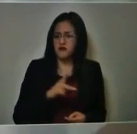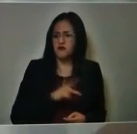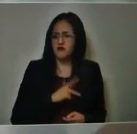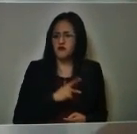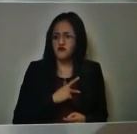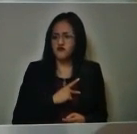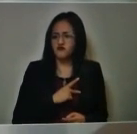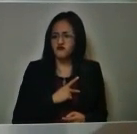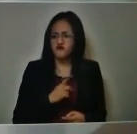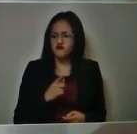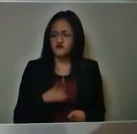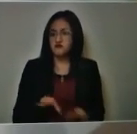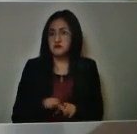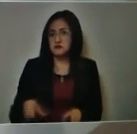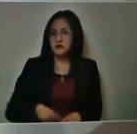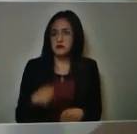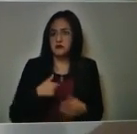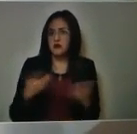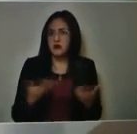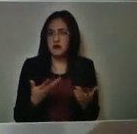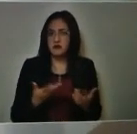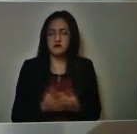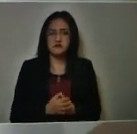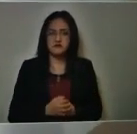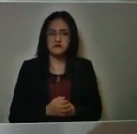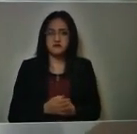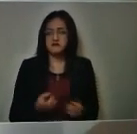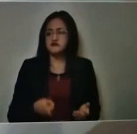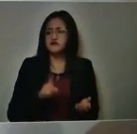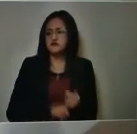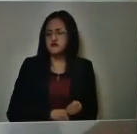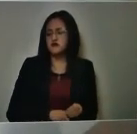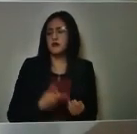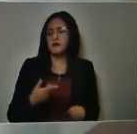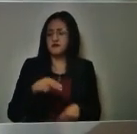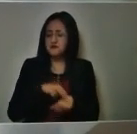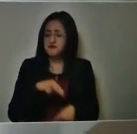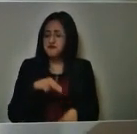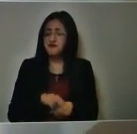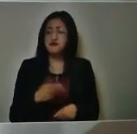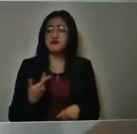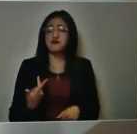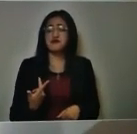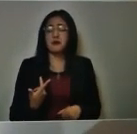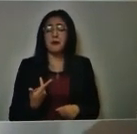infraestructura médica, gubernamental,